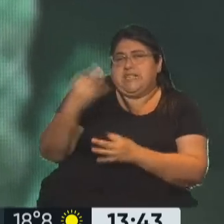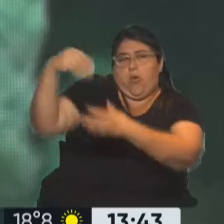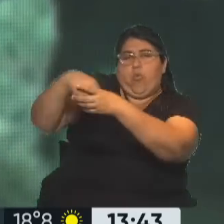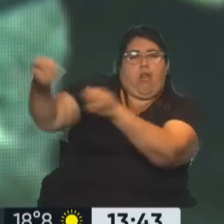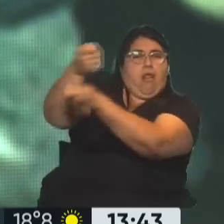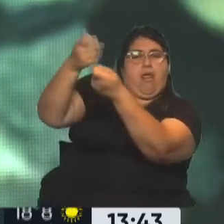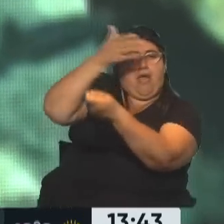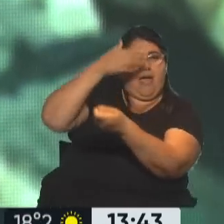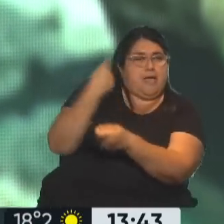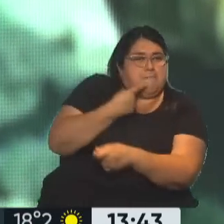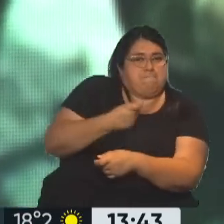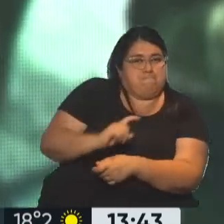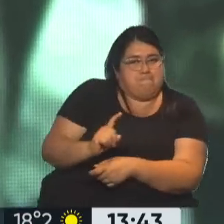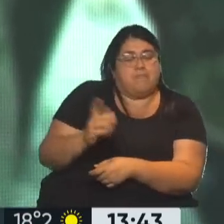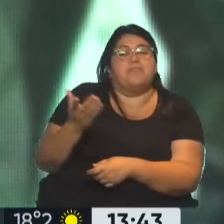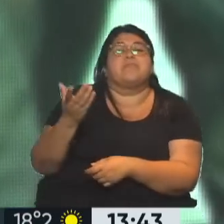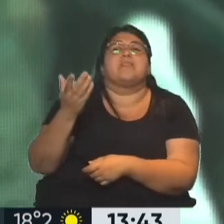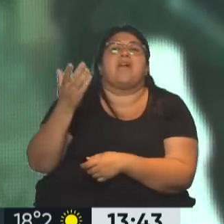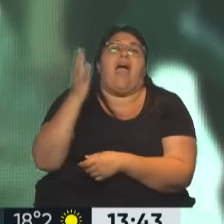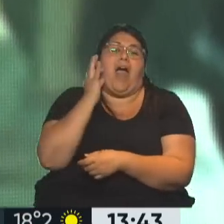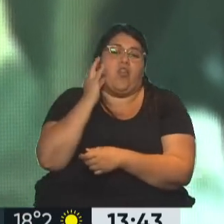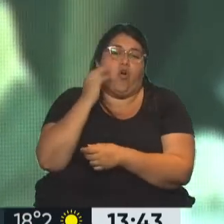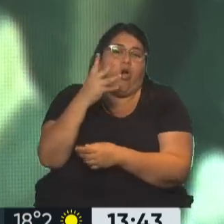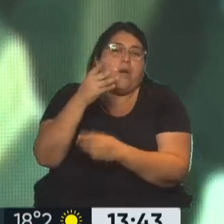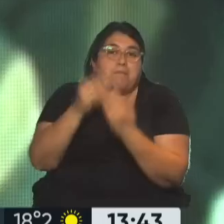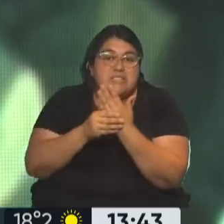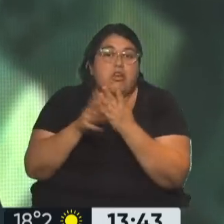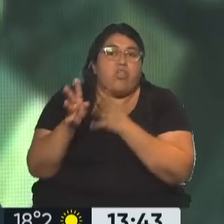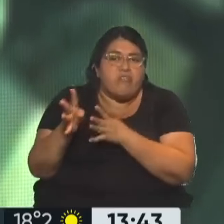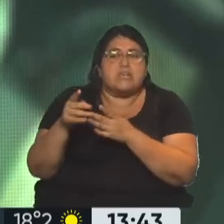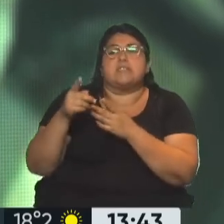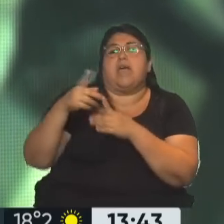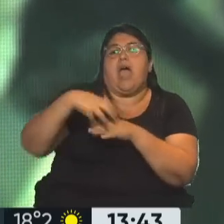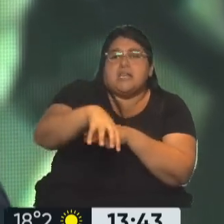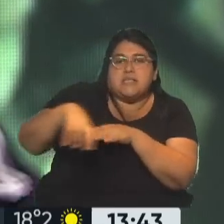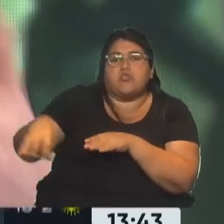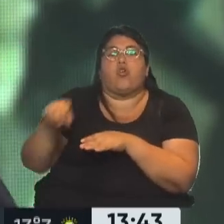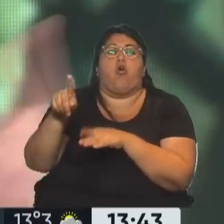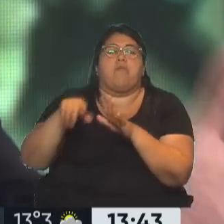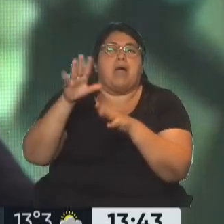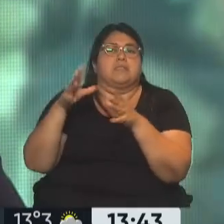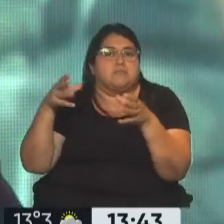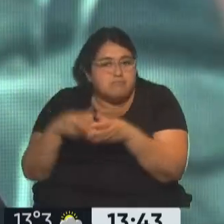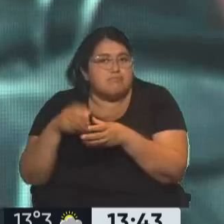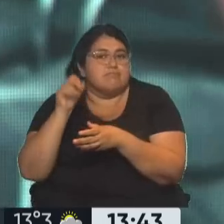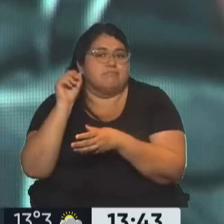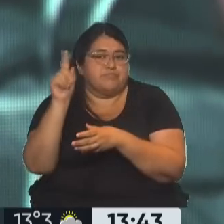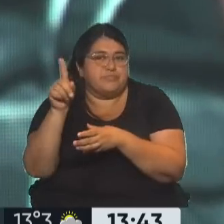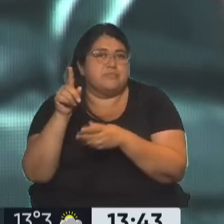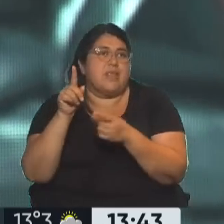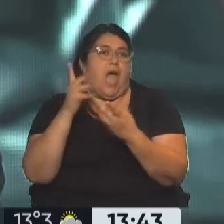los sectores tradicionales del ejército, el Ministerio de Defensa, digamos, y los sectores más radicalizados en torno, o